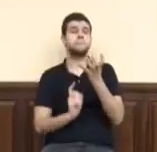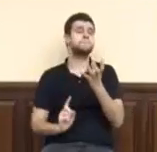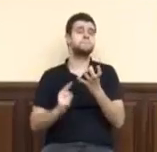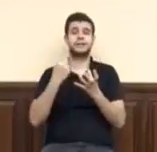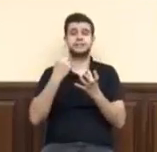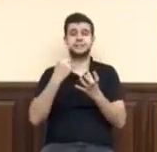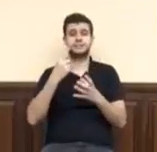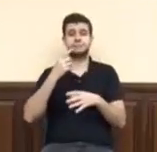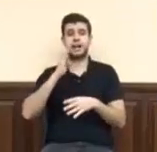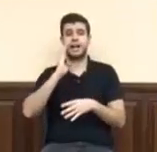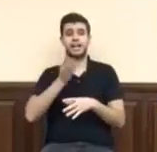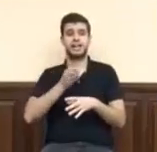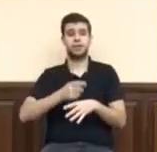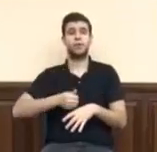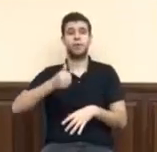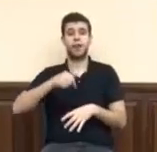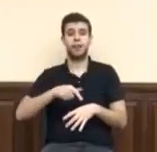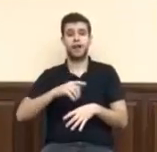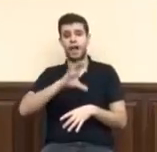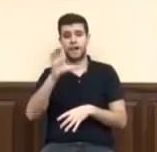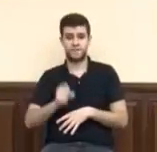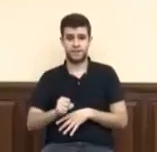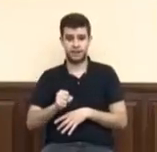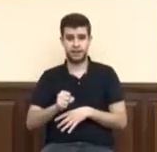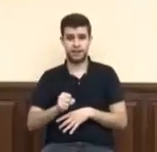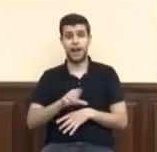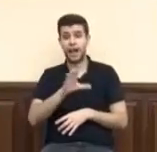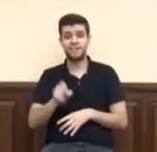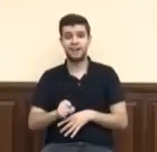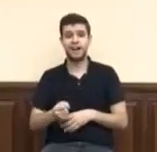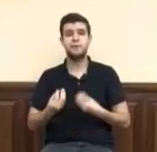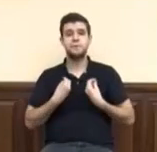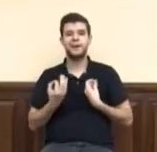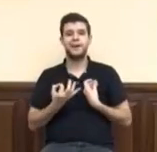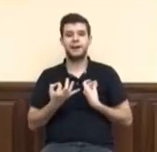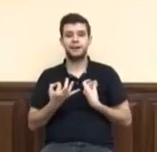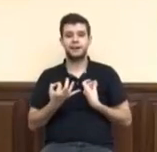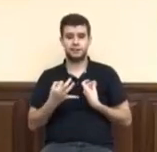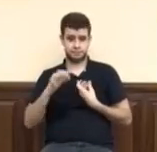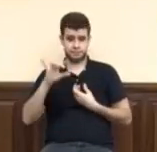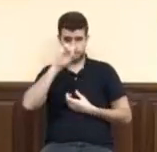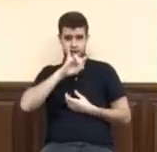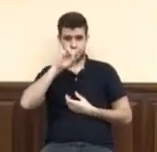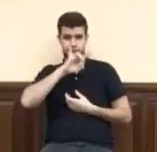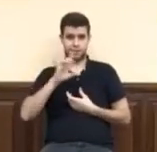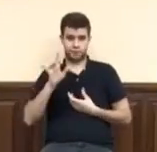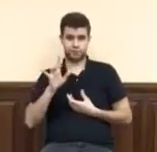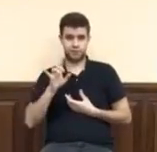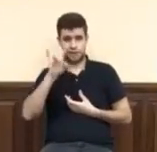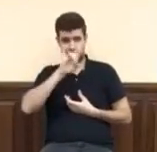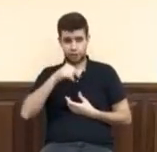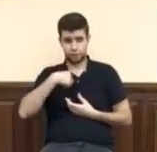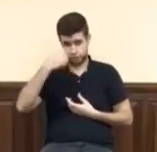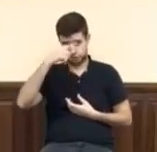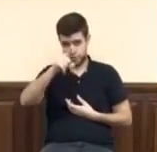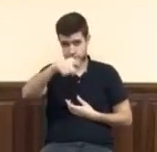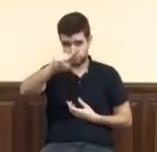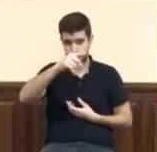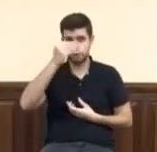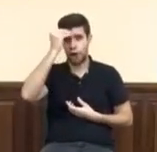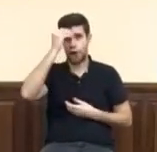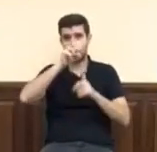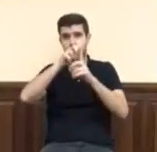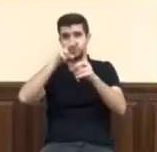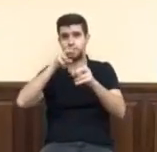África, y en África viven los negros. Y ya sabemos lo que piensan ustedes de los negros, pues mire, que se mueran de